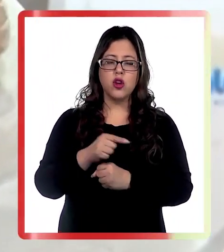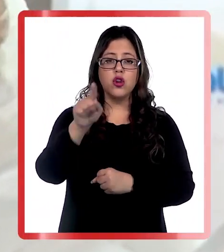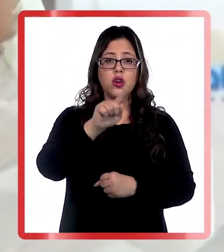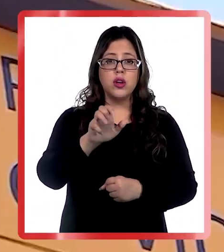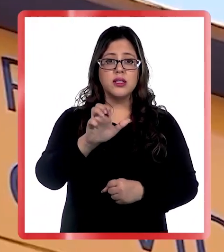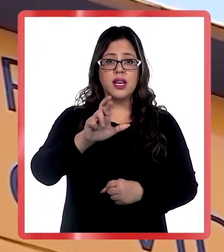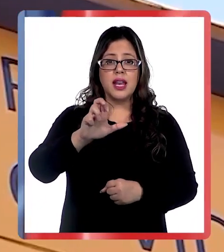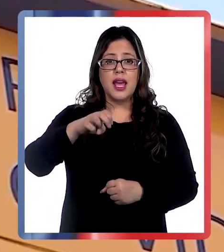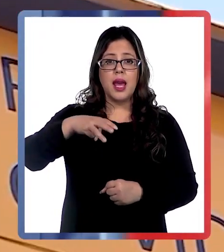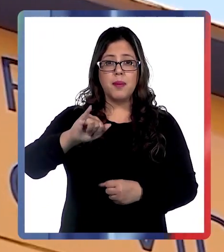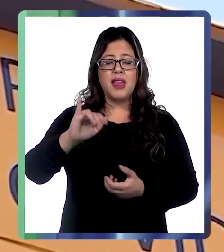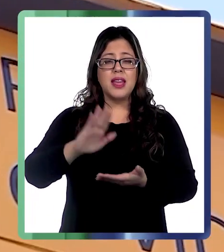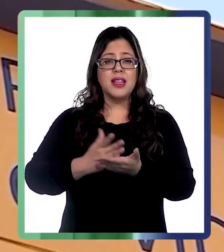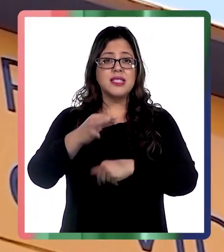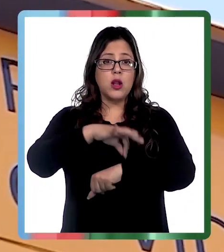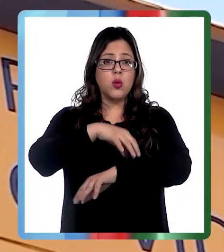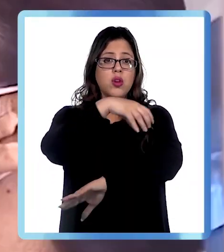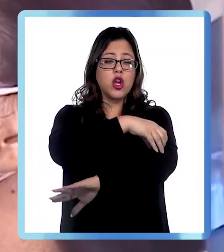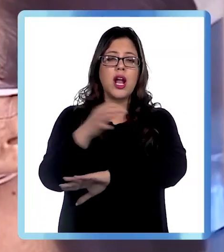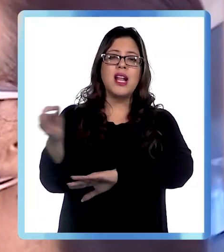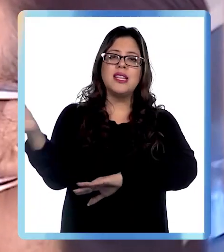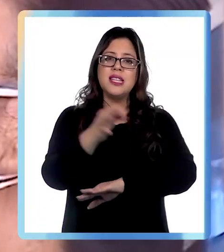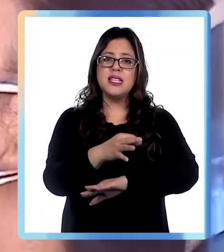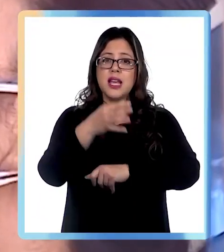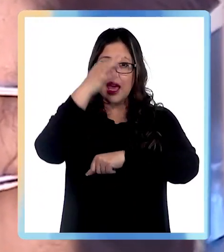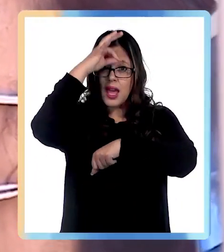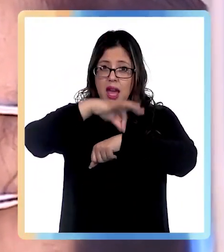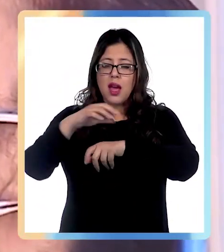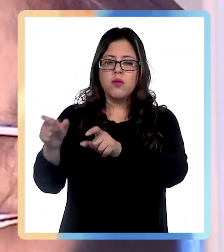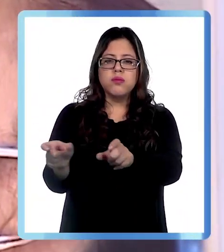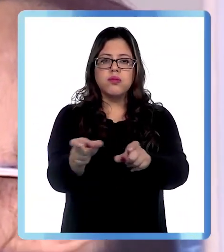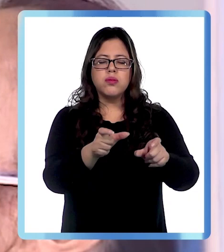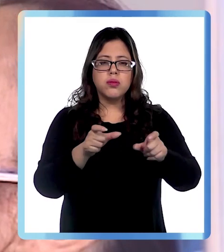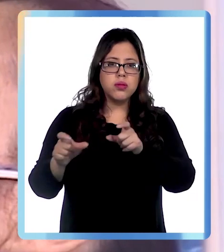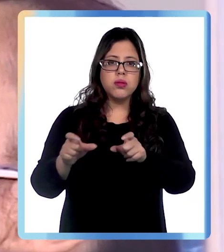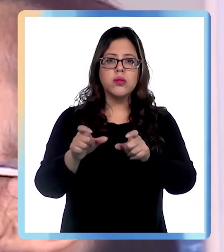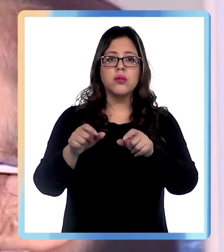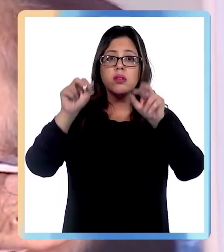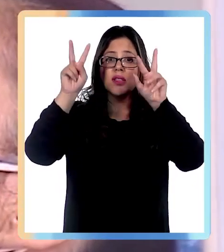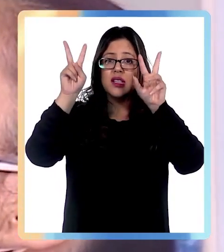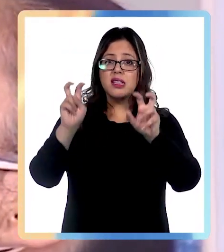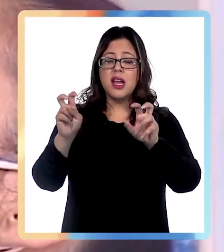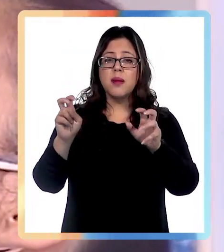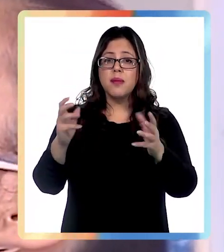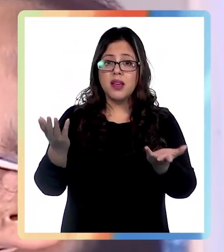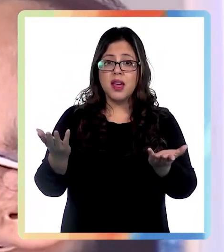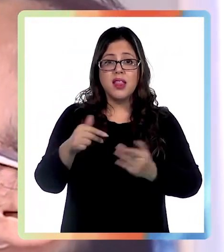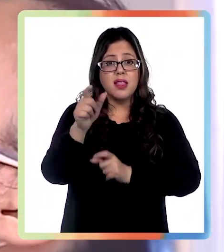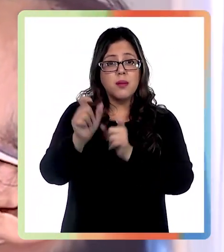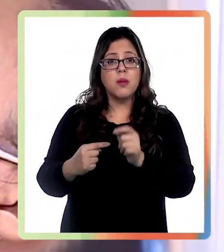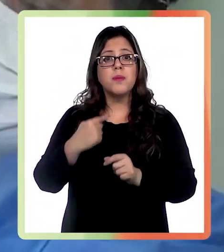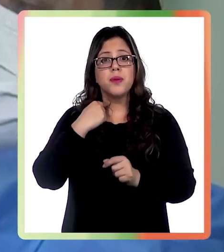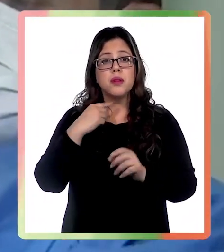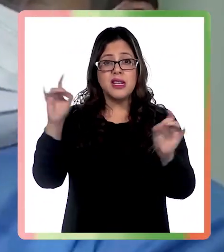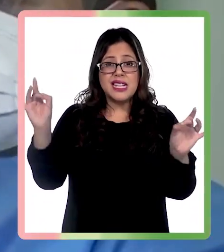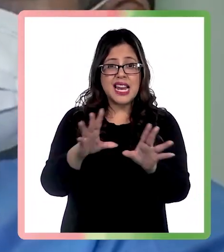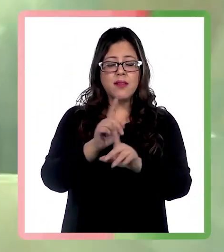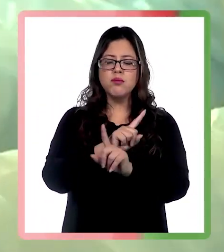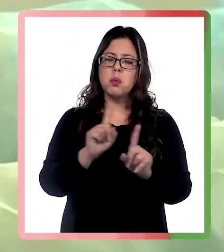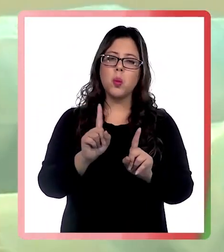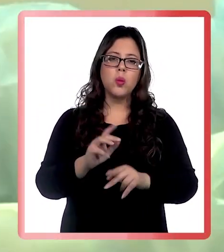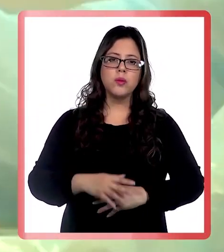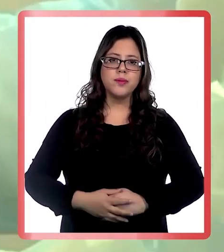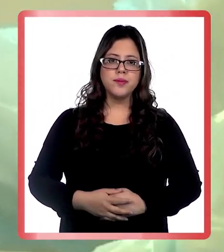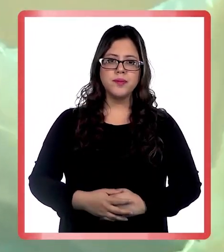el seremi de salud regional dijo que es un virus que está siendo monitoreado y que los casos registrados no tienen carácter